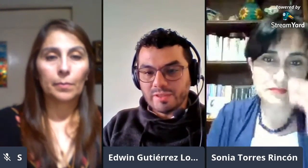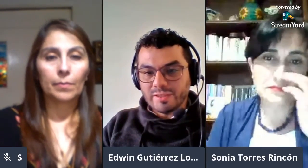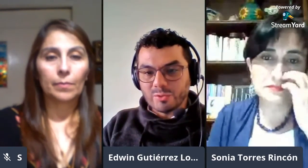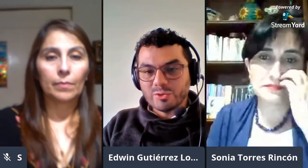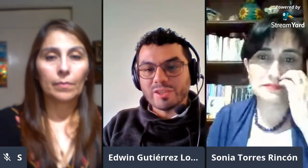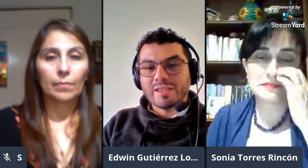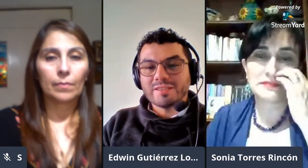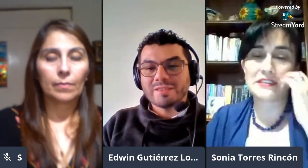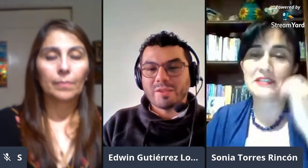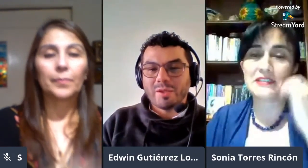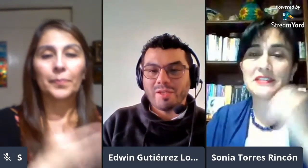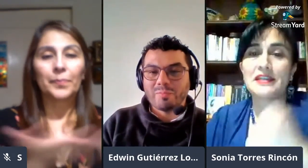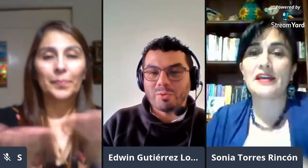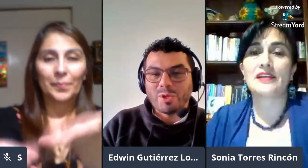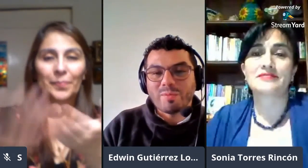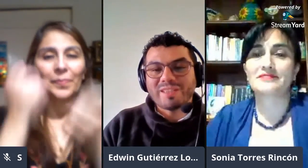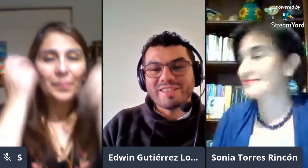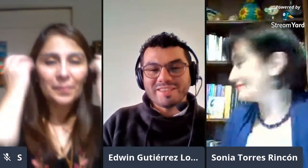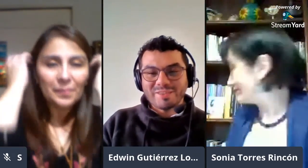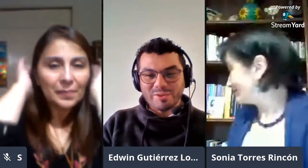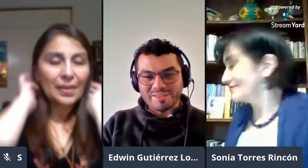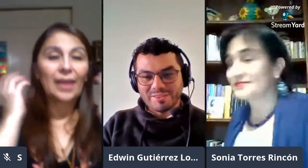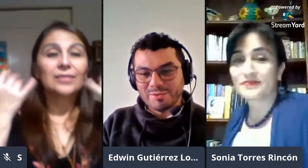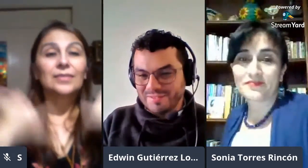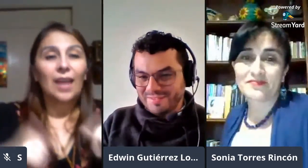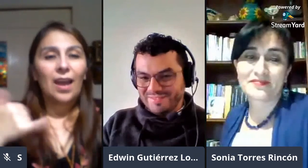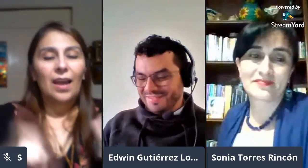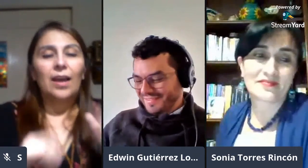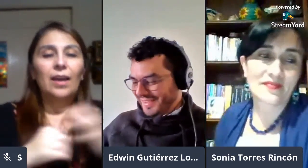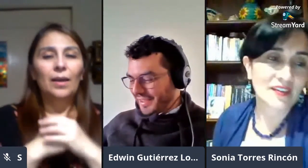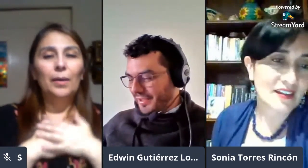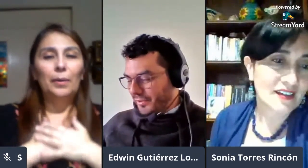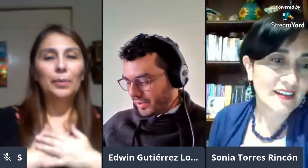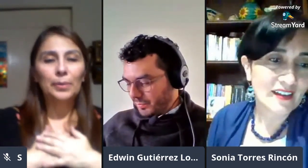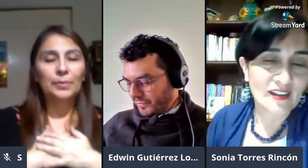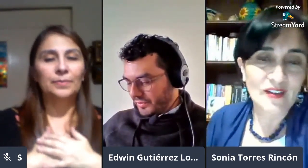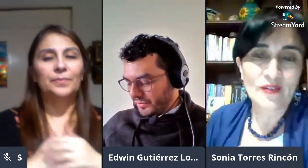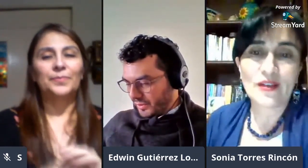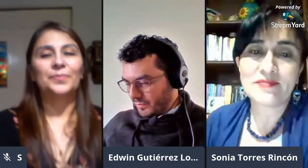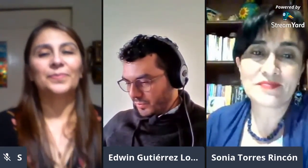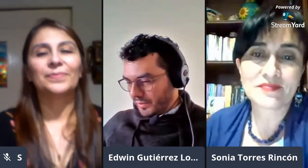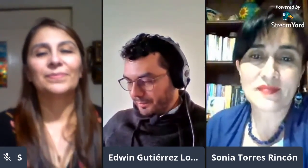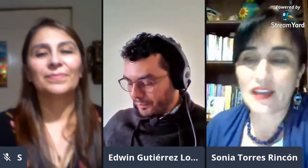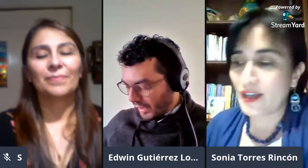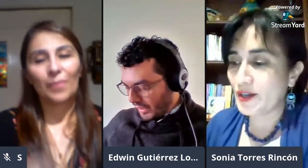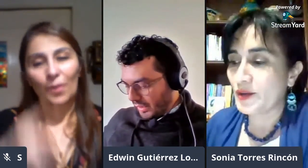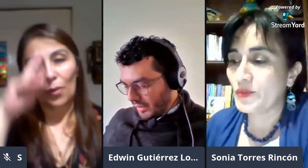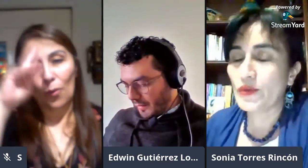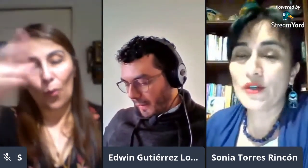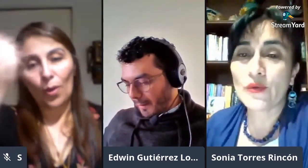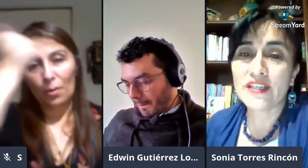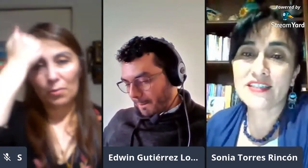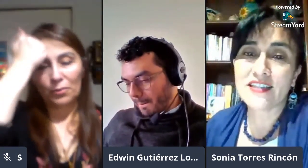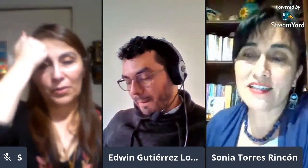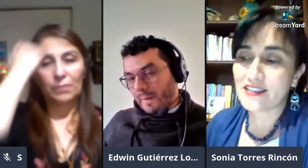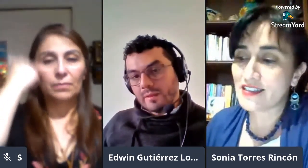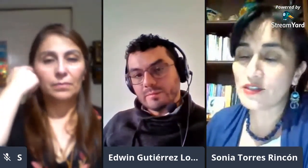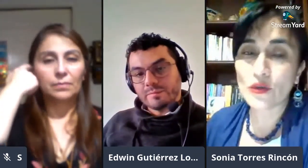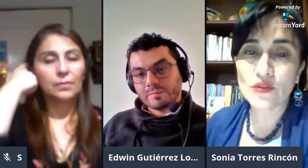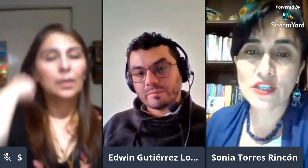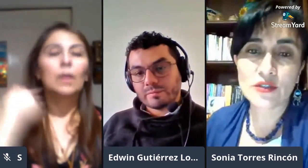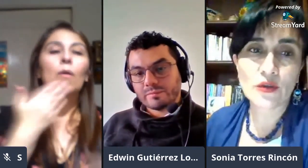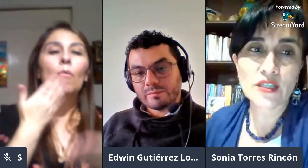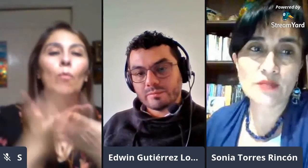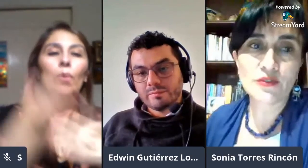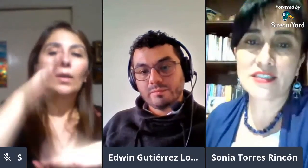Se están presentando serias problemáticas de conexión. Hola, profesor. Hola. ¿Cómo va? Bueno, buenas tardes